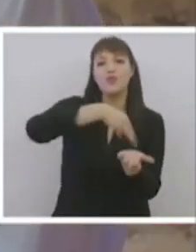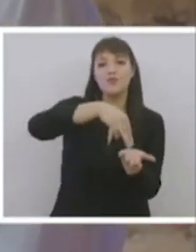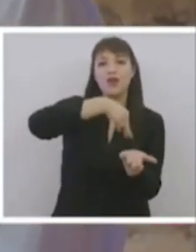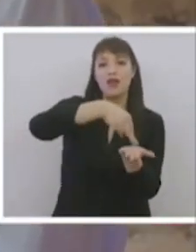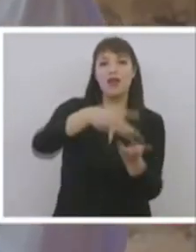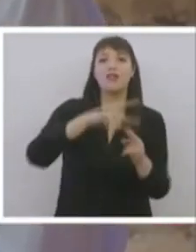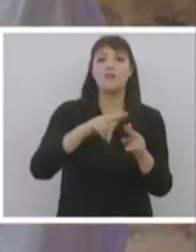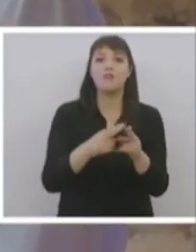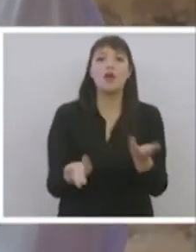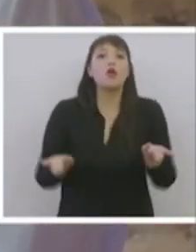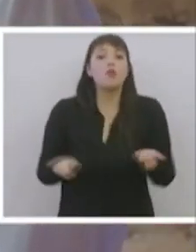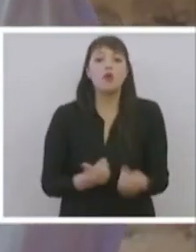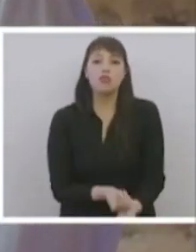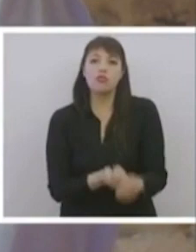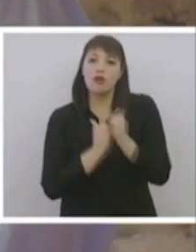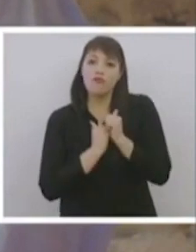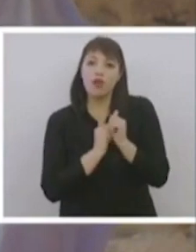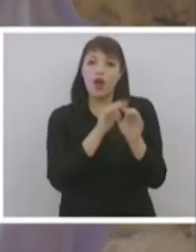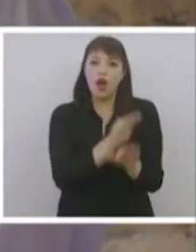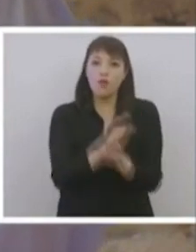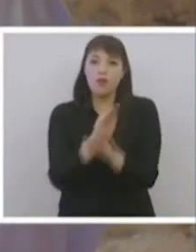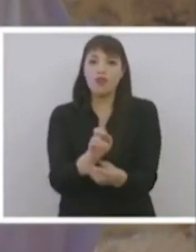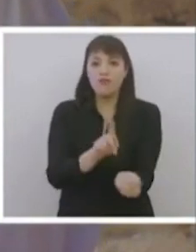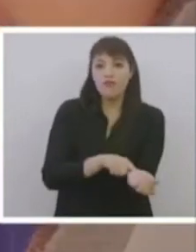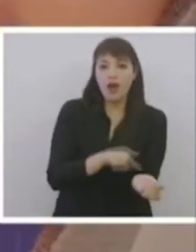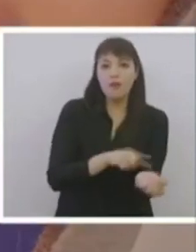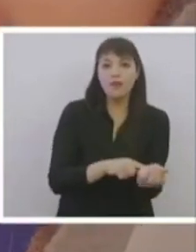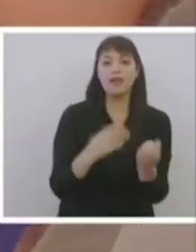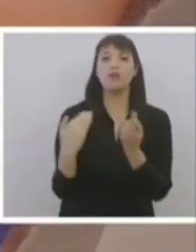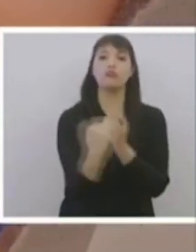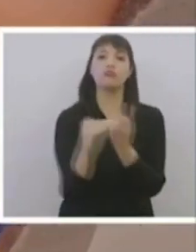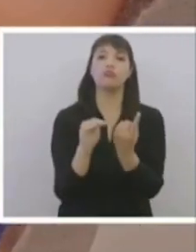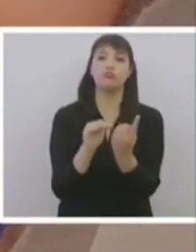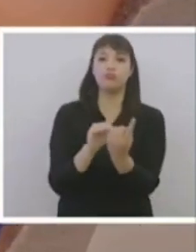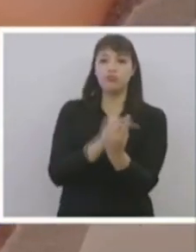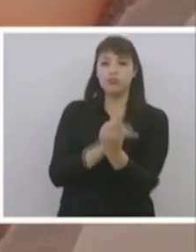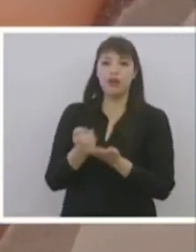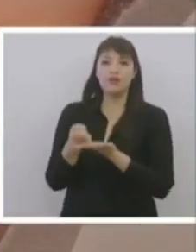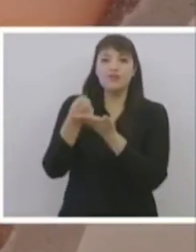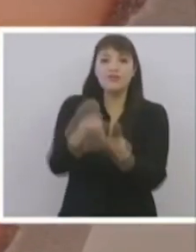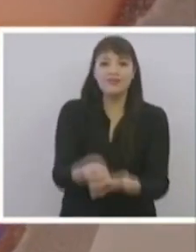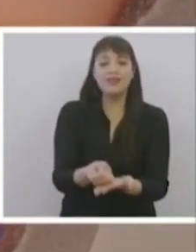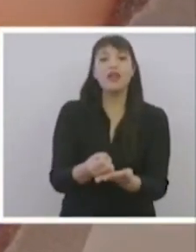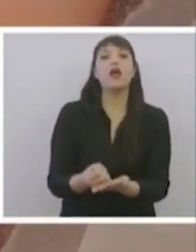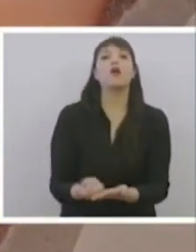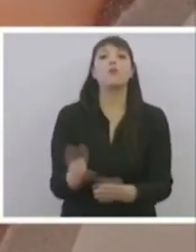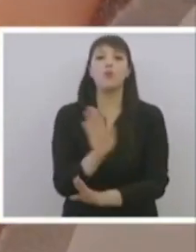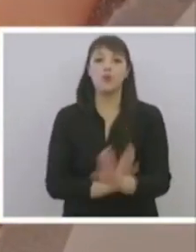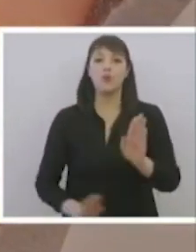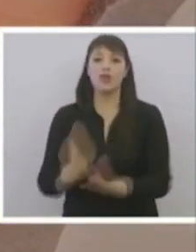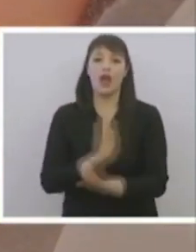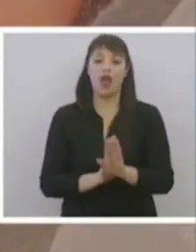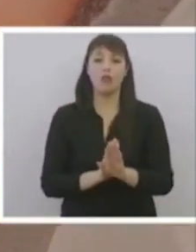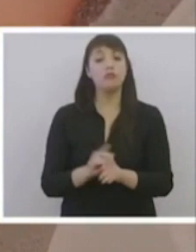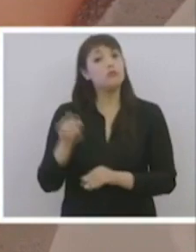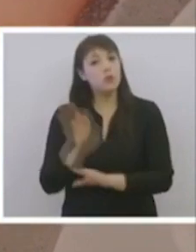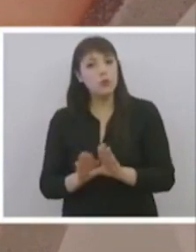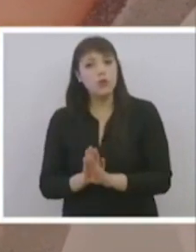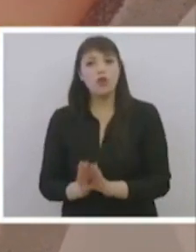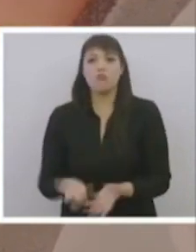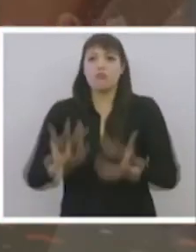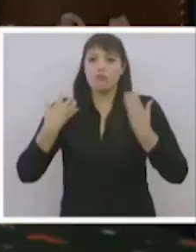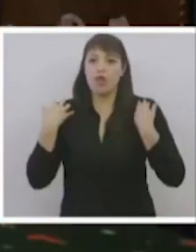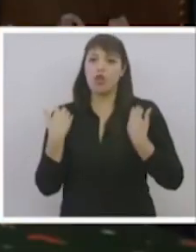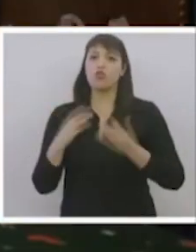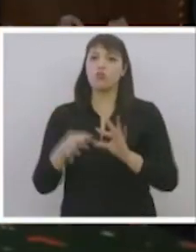vamos a poder contar con uno, con un nuevo condominio en la comuna de Gorbea, que es parte de los anuncios que entregaba el presidente también, que esto ha sido